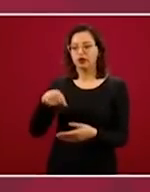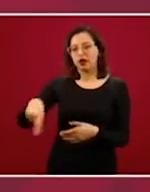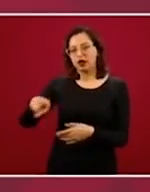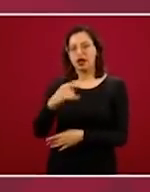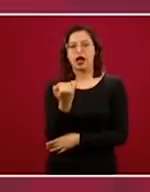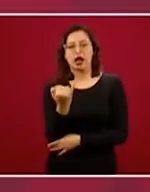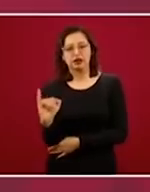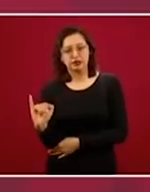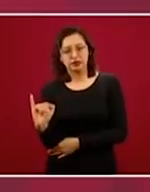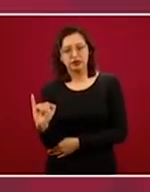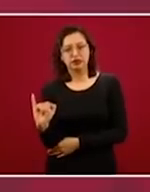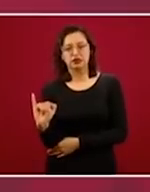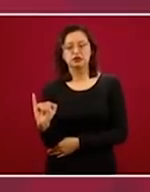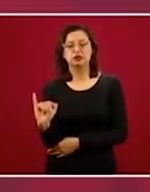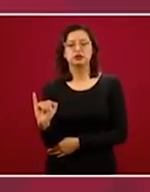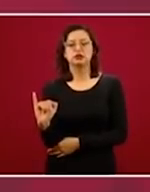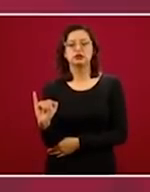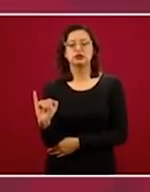preescolar